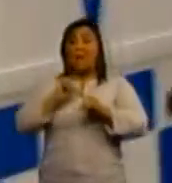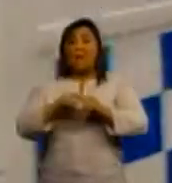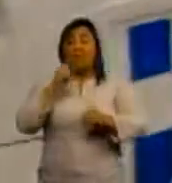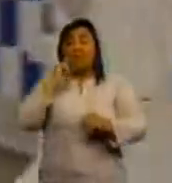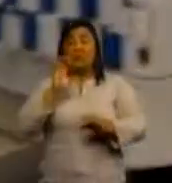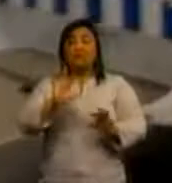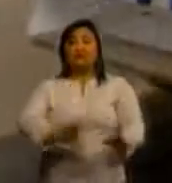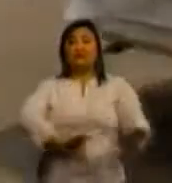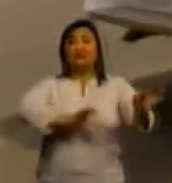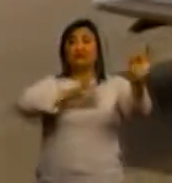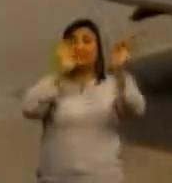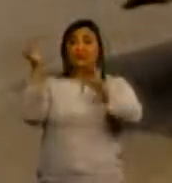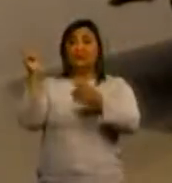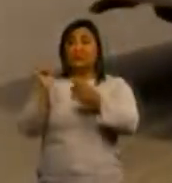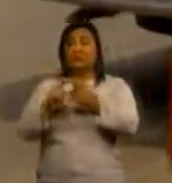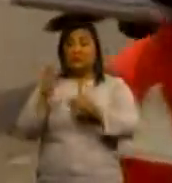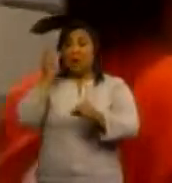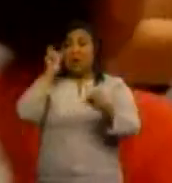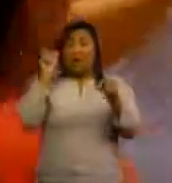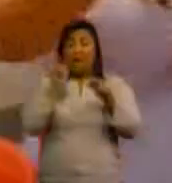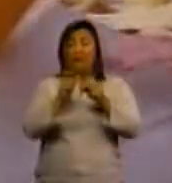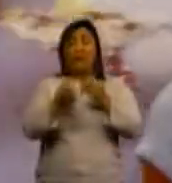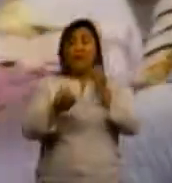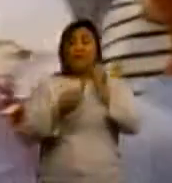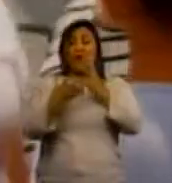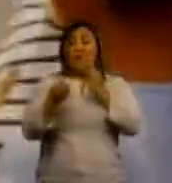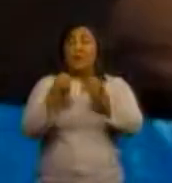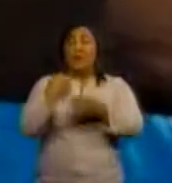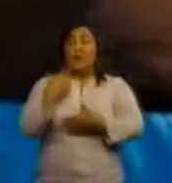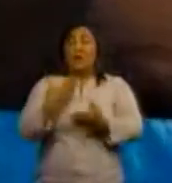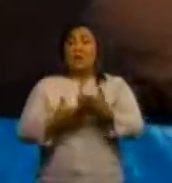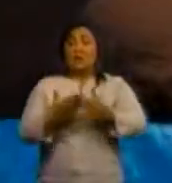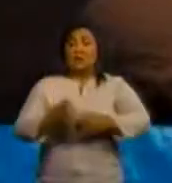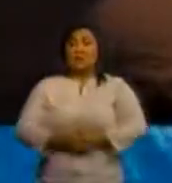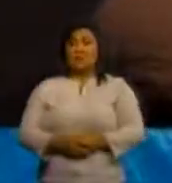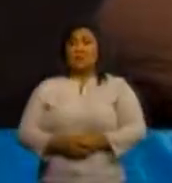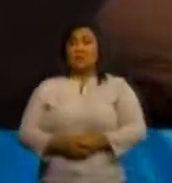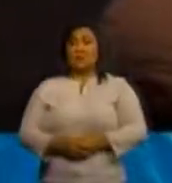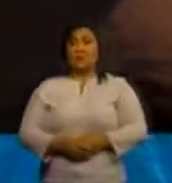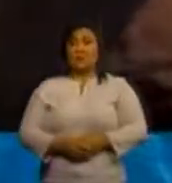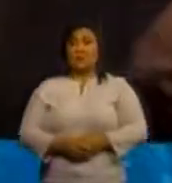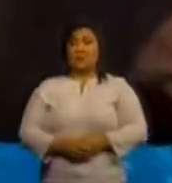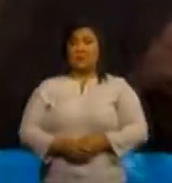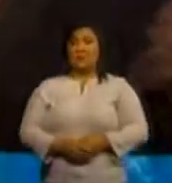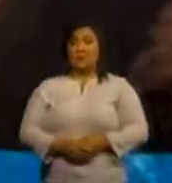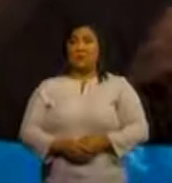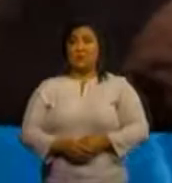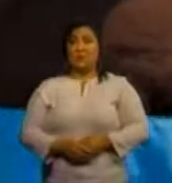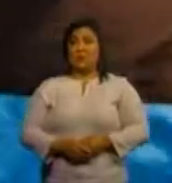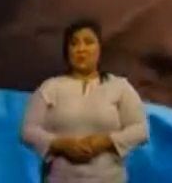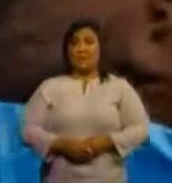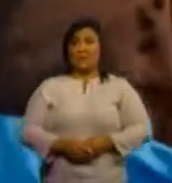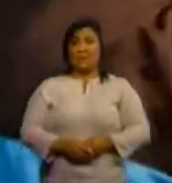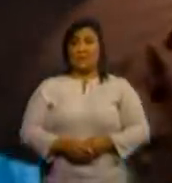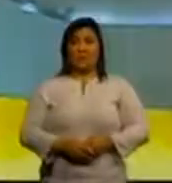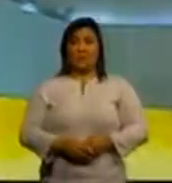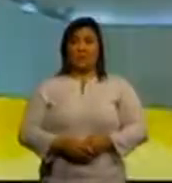fueron llevados ante la fiscalía para las respectivas investigaciones. Jorge Apolinario Briones, Noticiero 1.